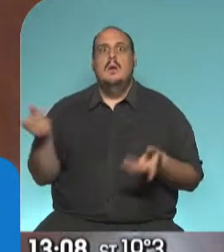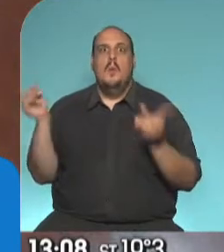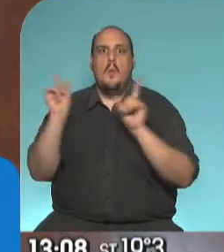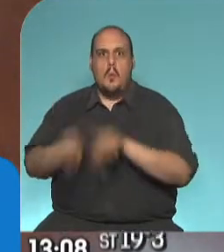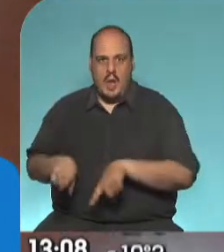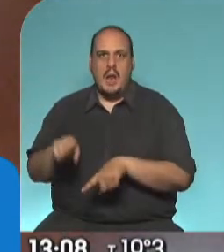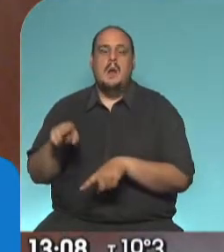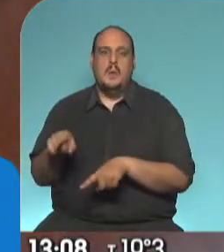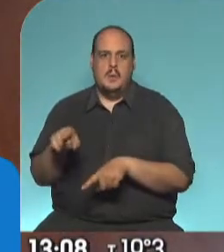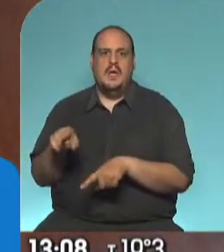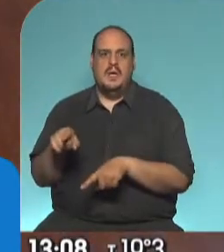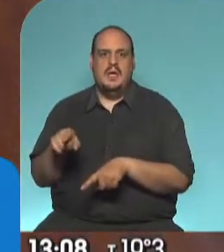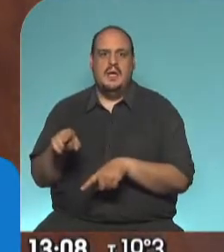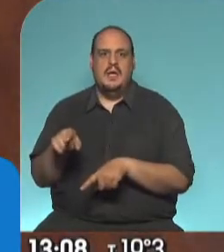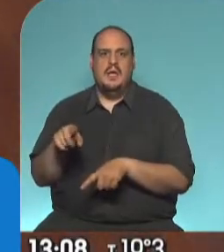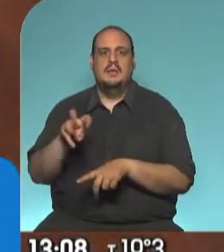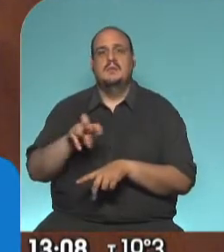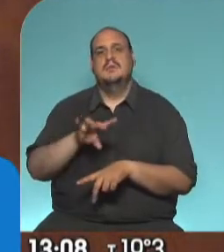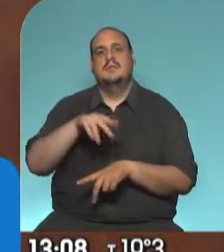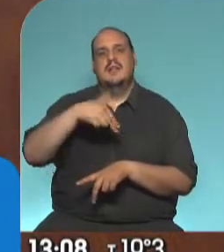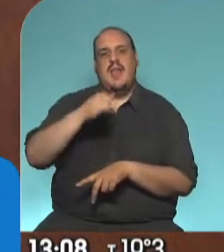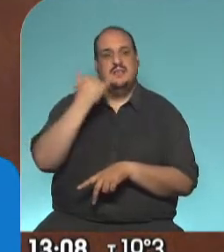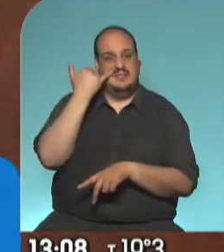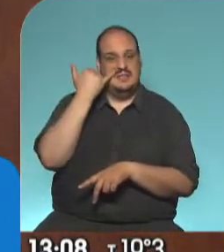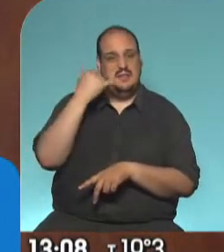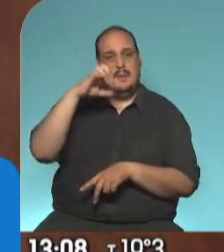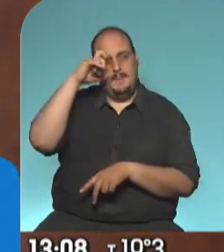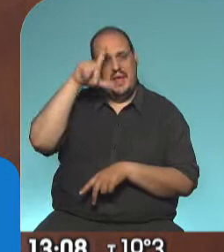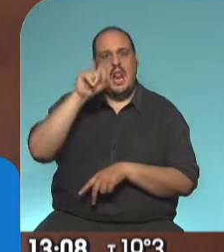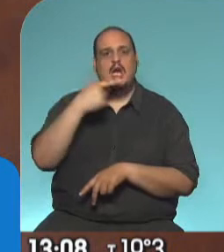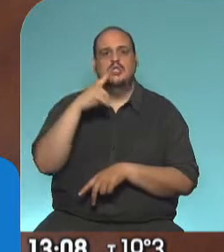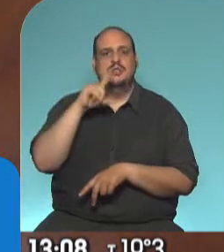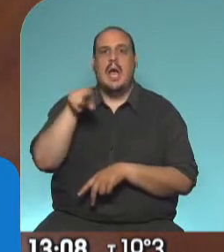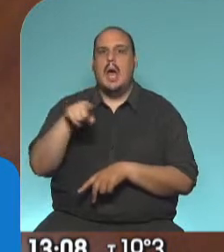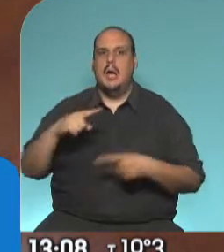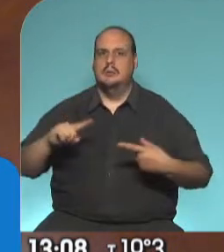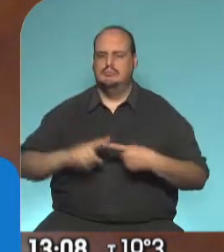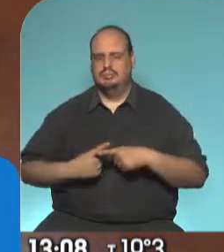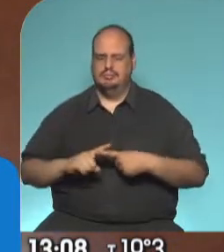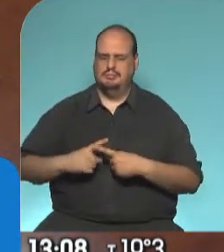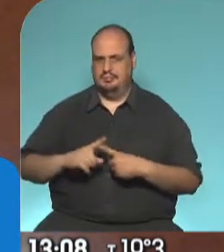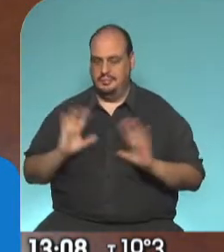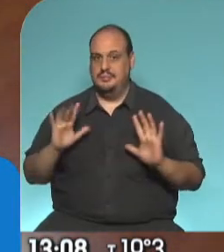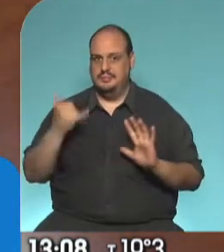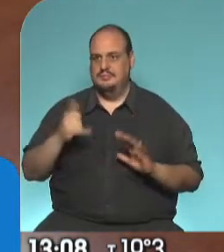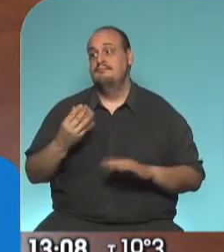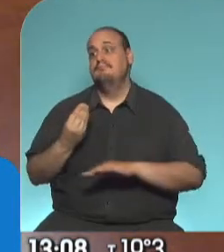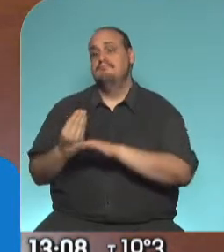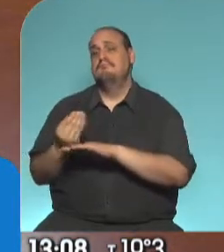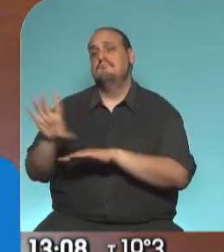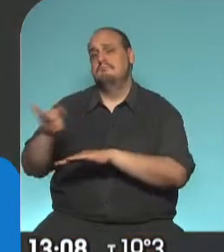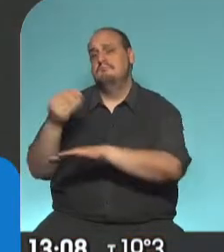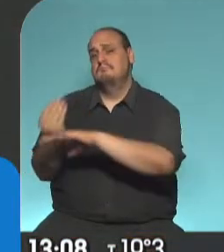la carga, eligiendo a Nancy Pelosi como... Tuvo un cruce ahí con Pelosi importante. Claro, como diciéndole, bueno,